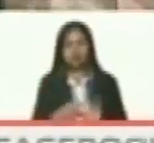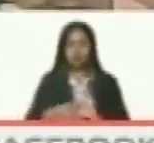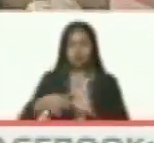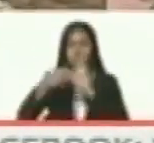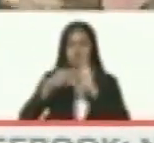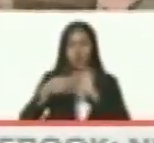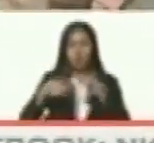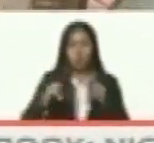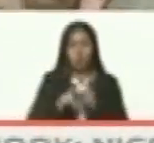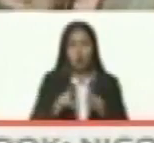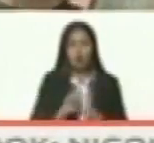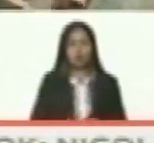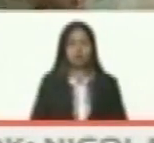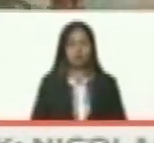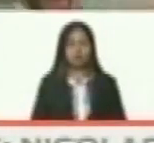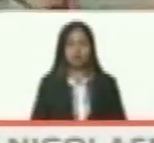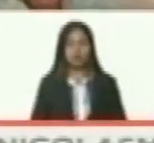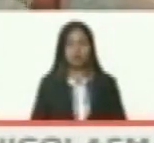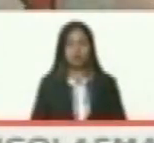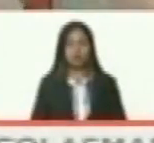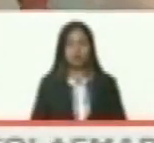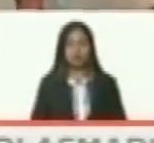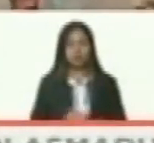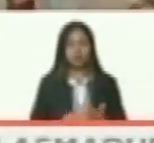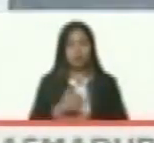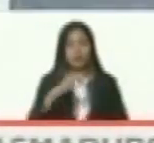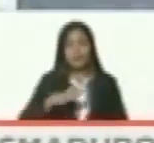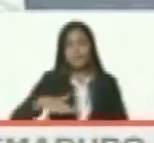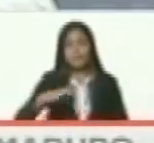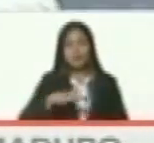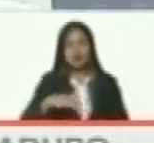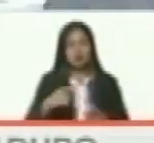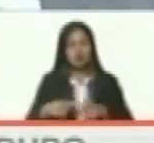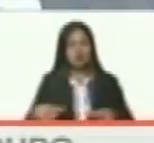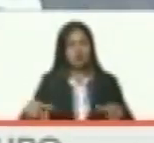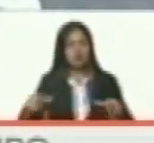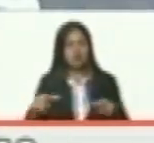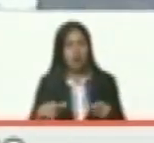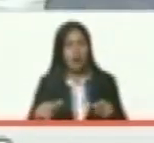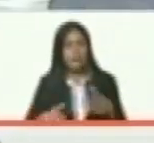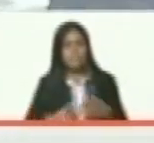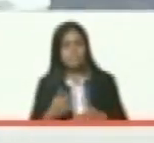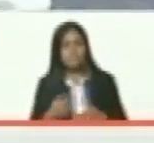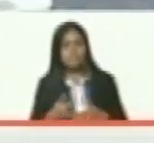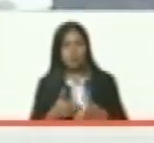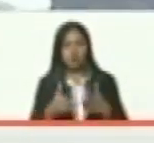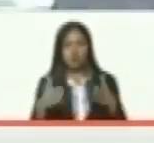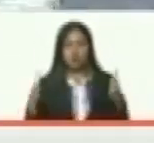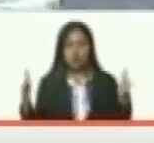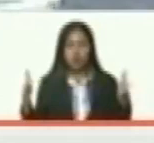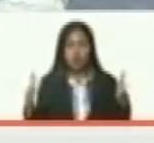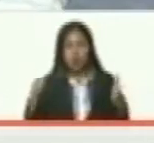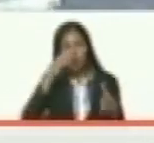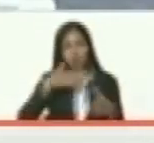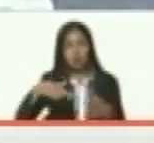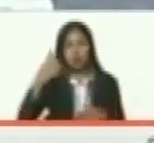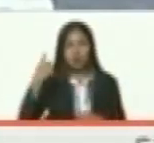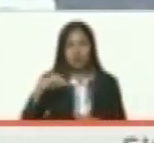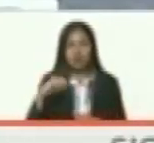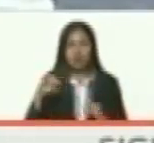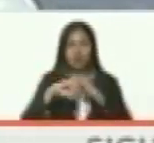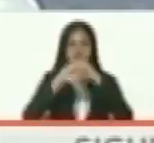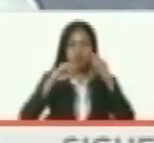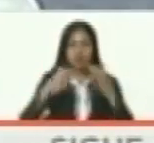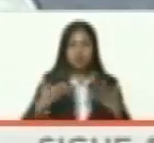articulados a los bulevares, plazas, canchas, articulados, y que el pueblo tenga el derecho a la